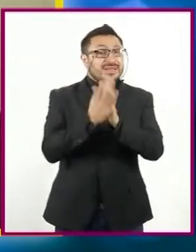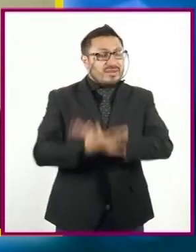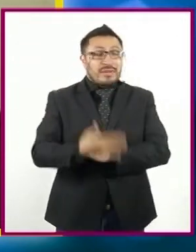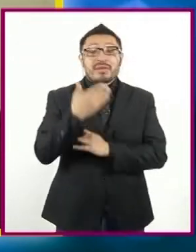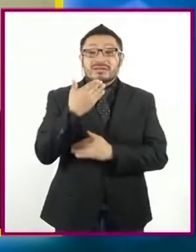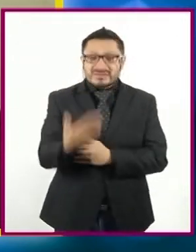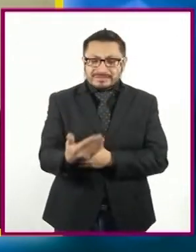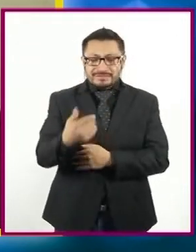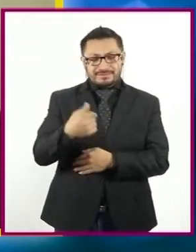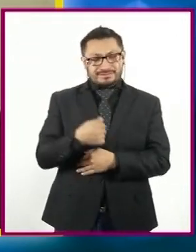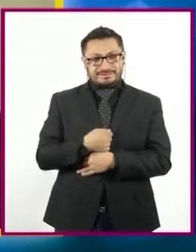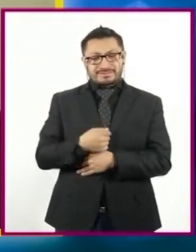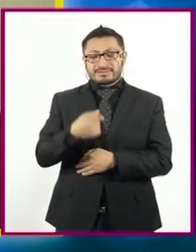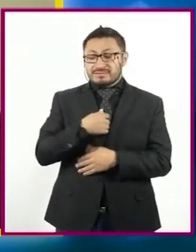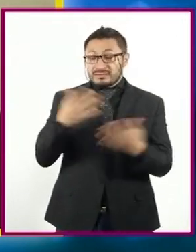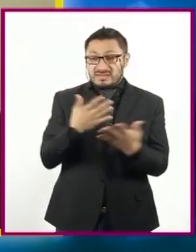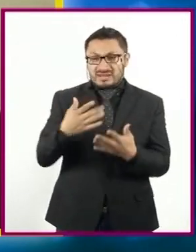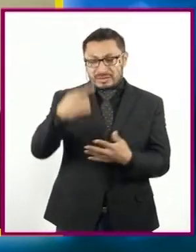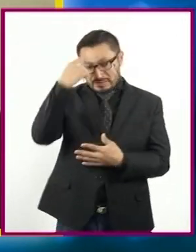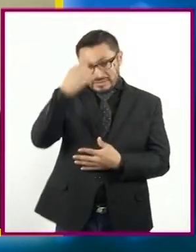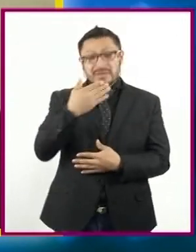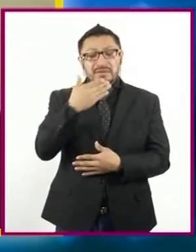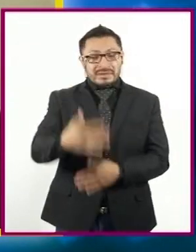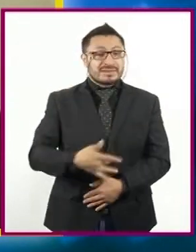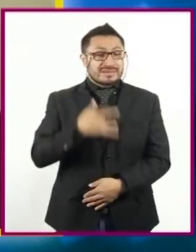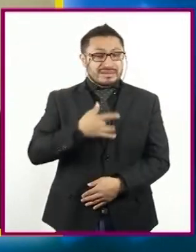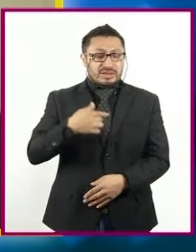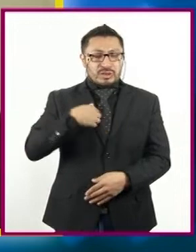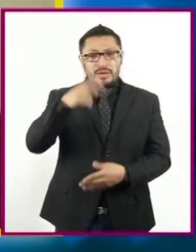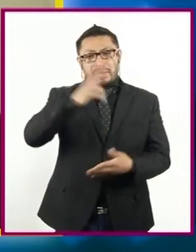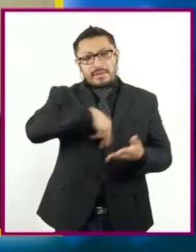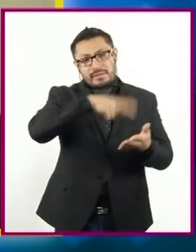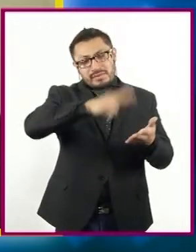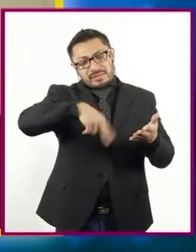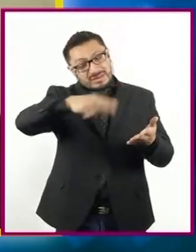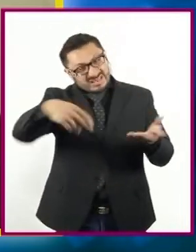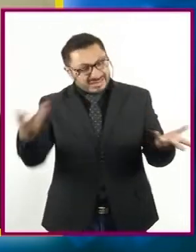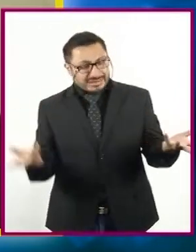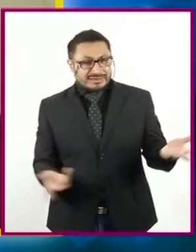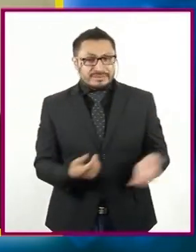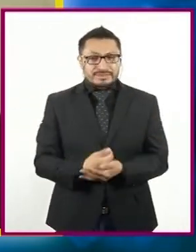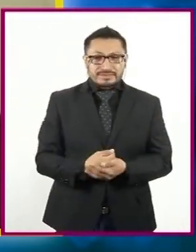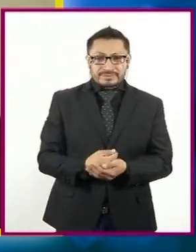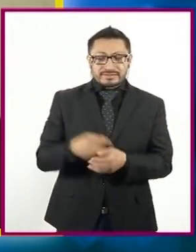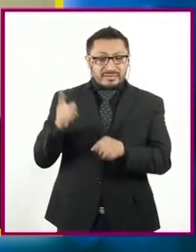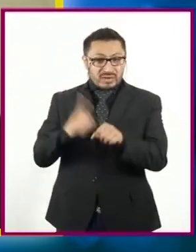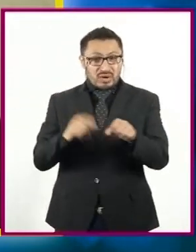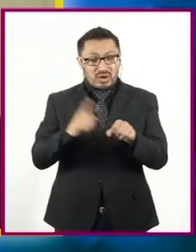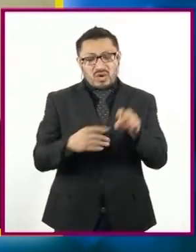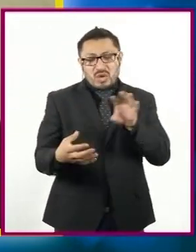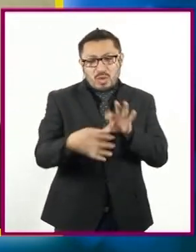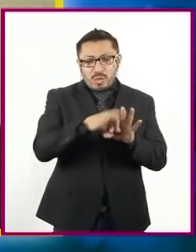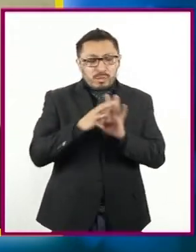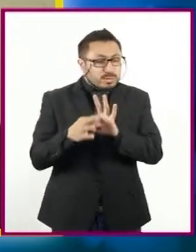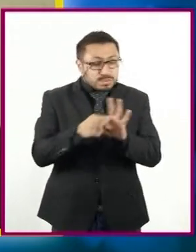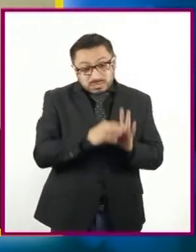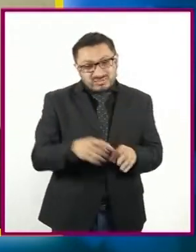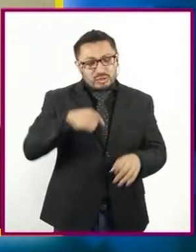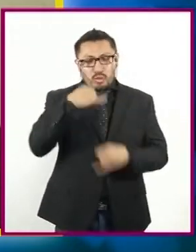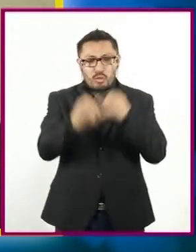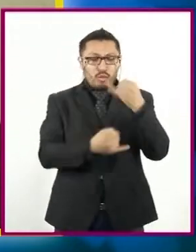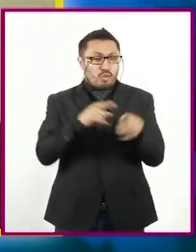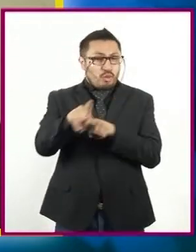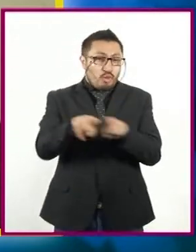para evitar todo esto es me pongo a pintar con pinturas acrílicas, combino los colores, juego con mi